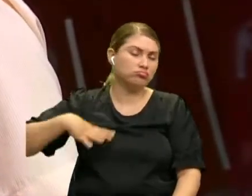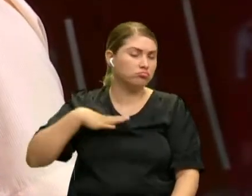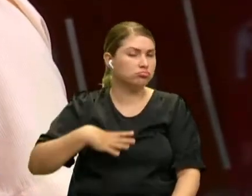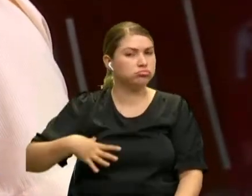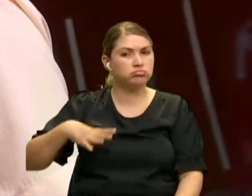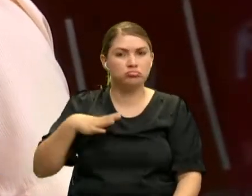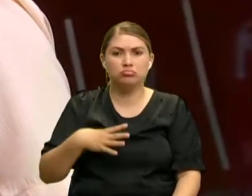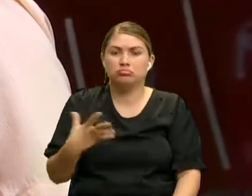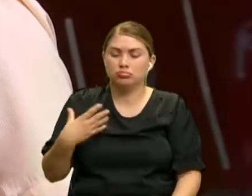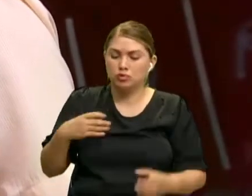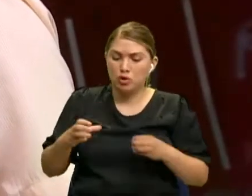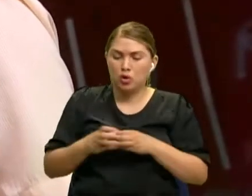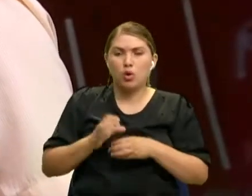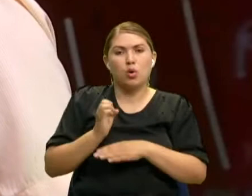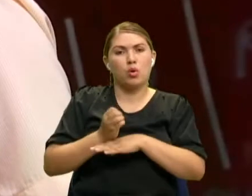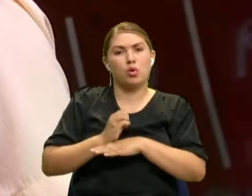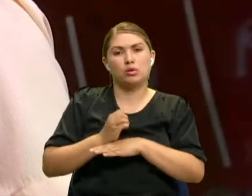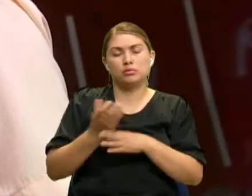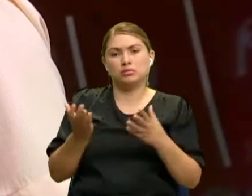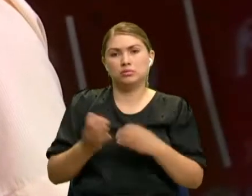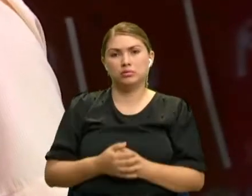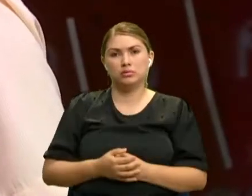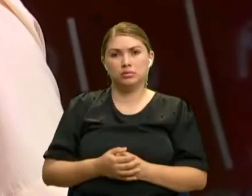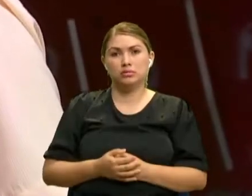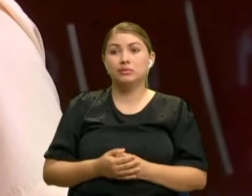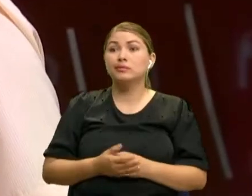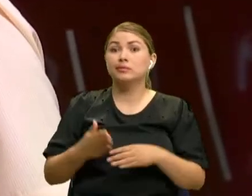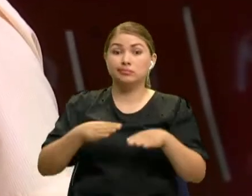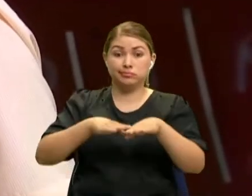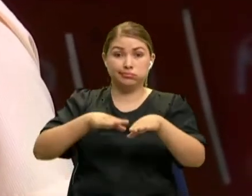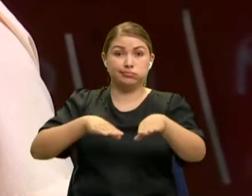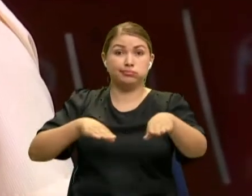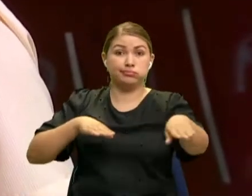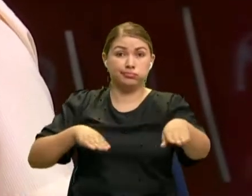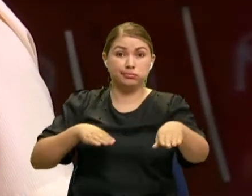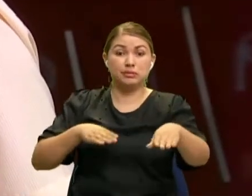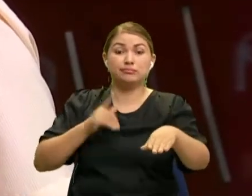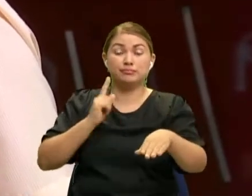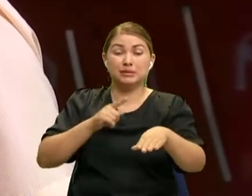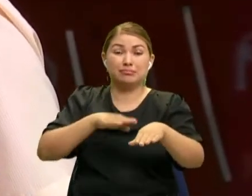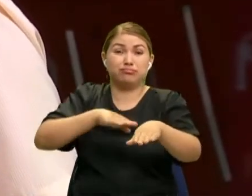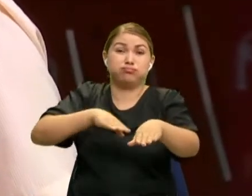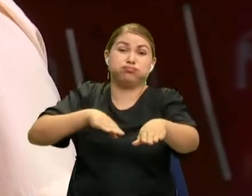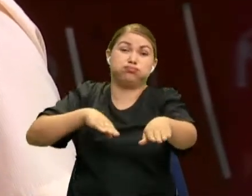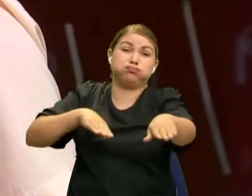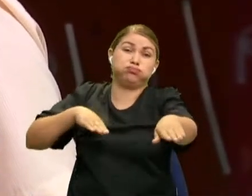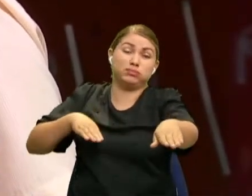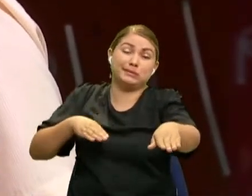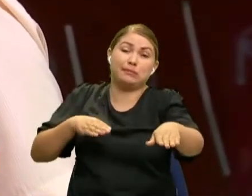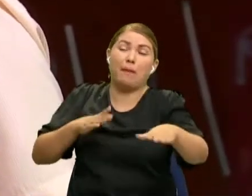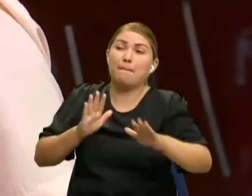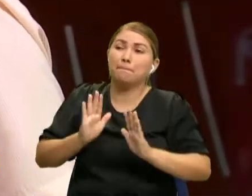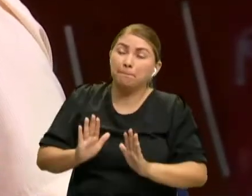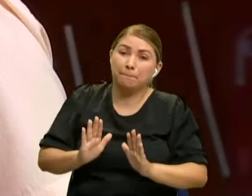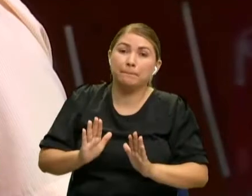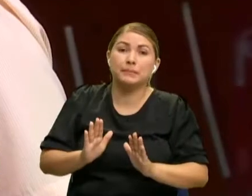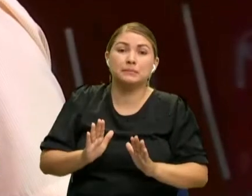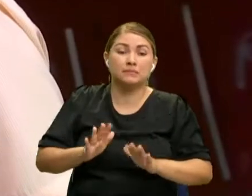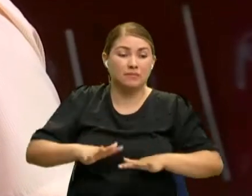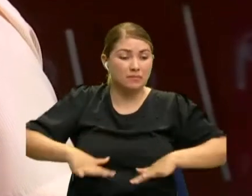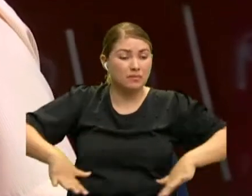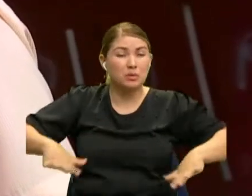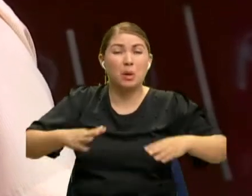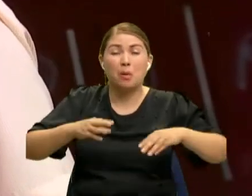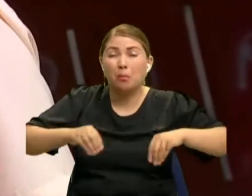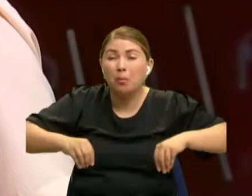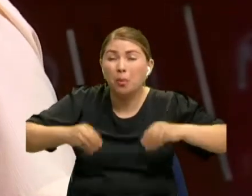inconformismo que tenemos como organización, pues además del flujo parcial y de los trancones que se han presentado, las condiciones de